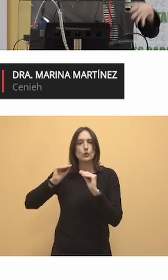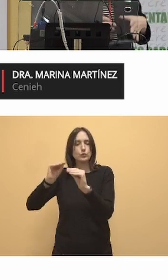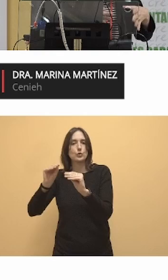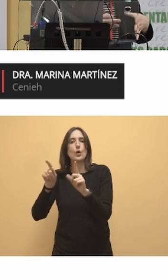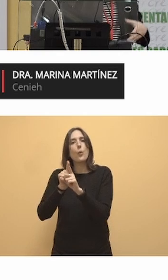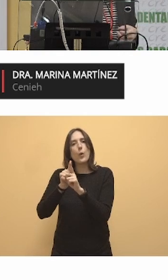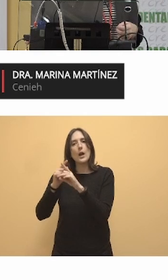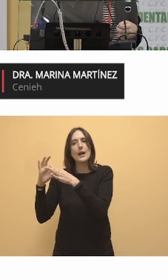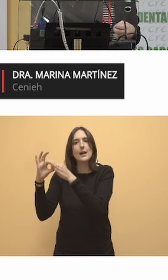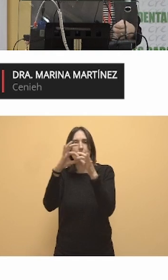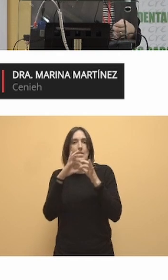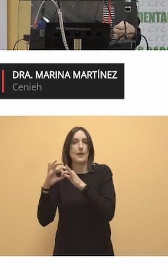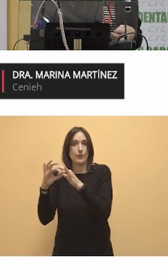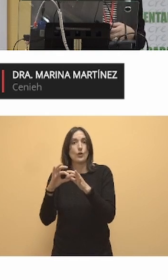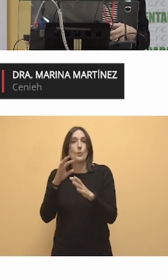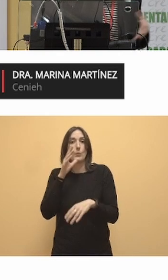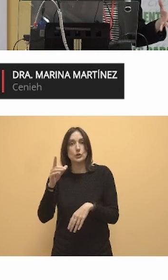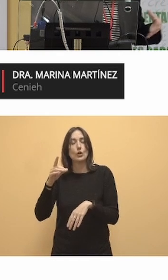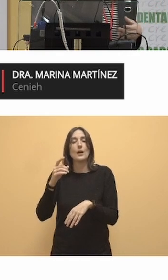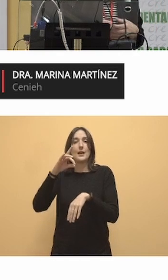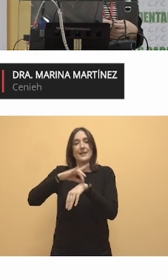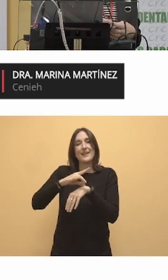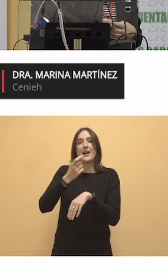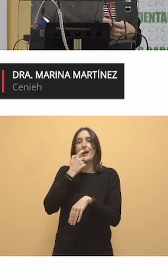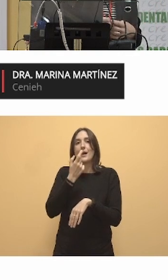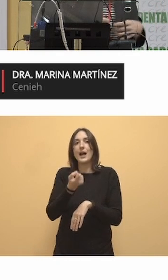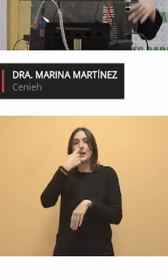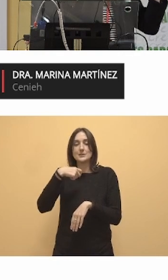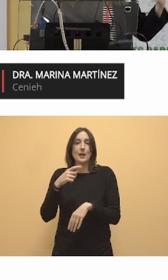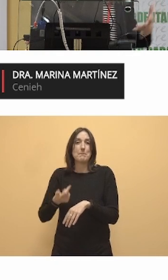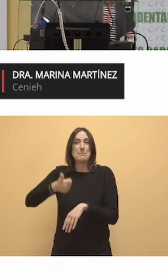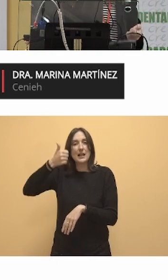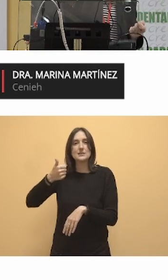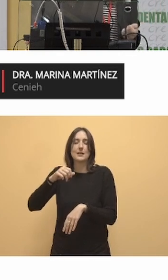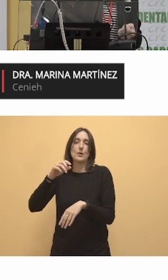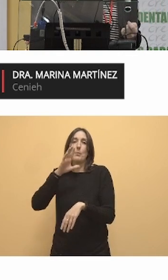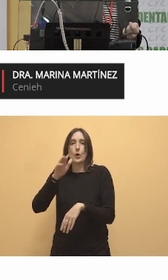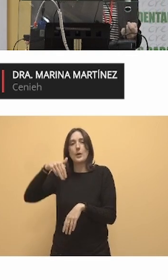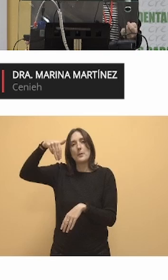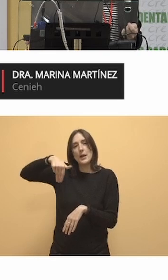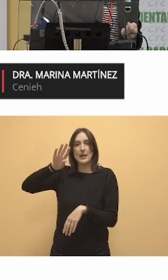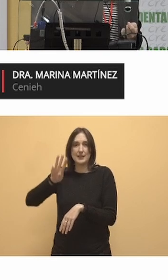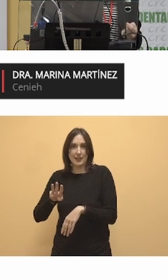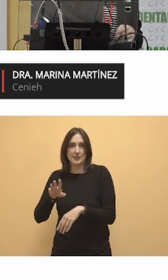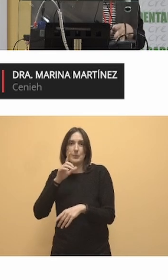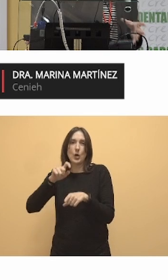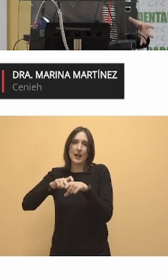están implicados en la ausencia de estas piezas, sobre todo en la de los terceros molares, pero que es muy característico de nuestra